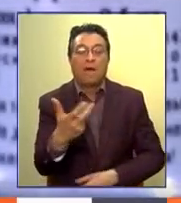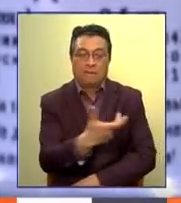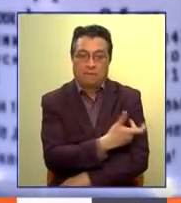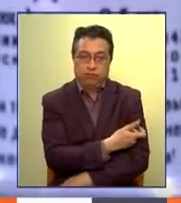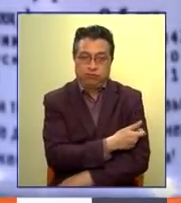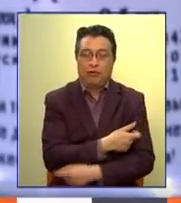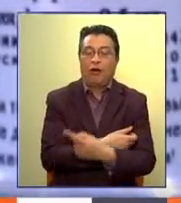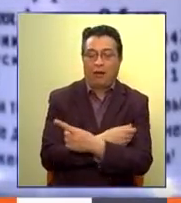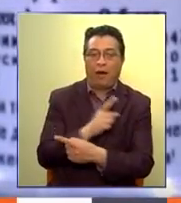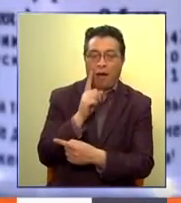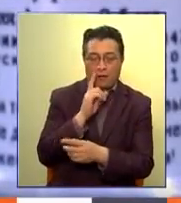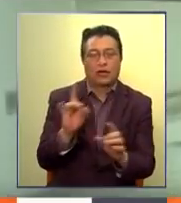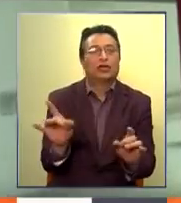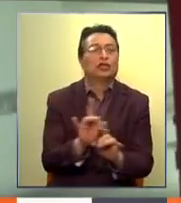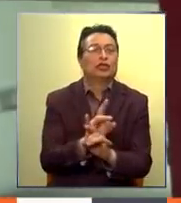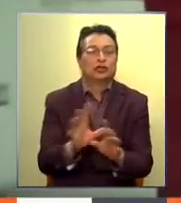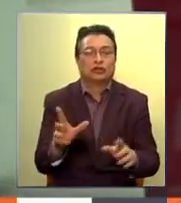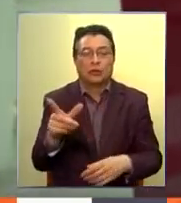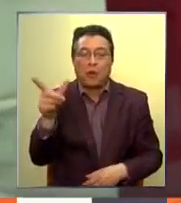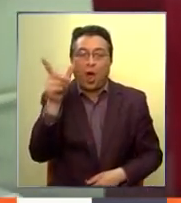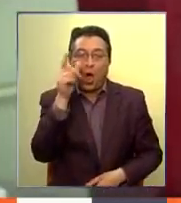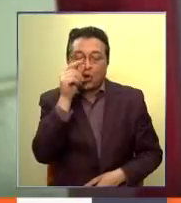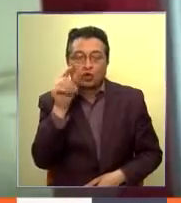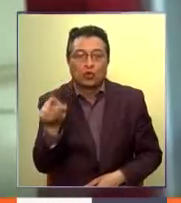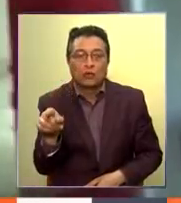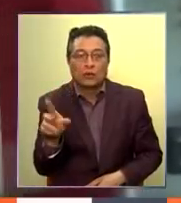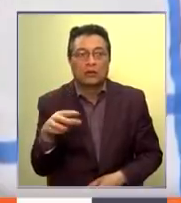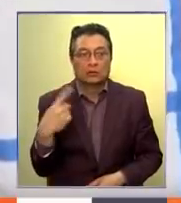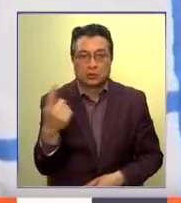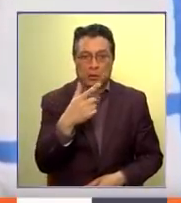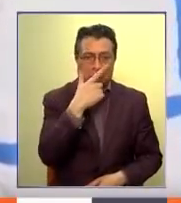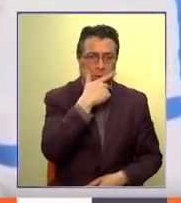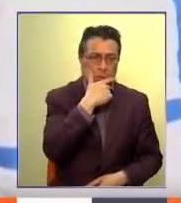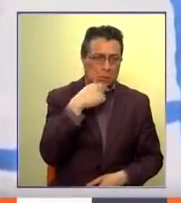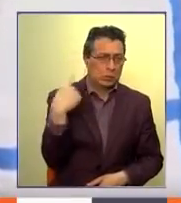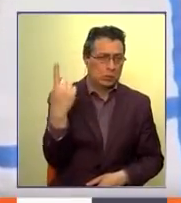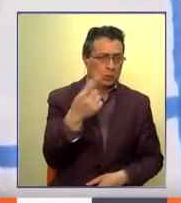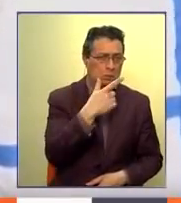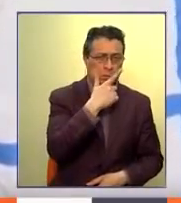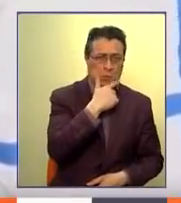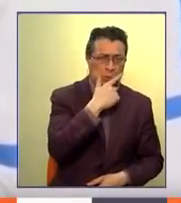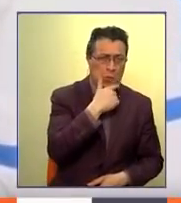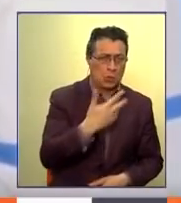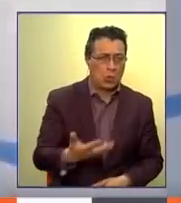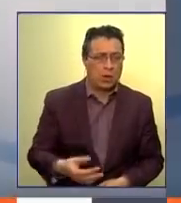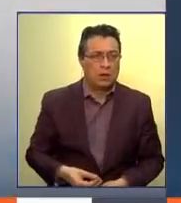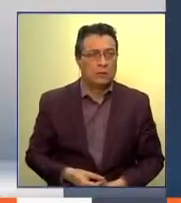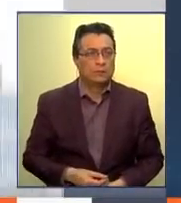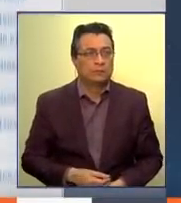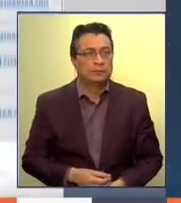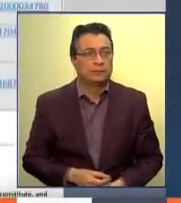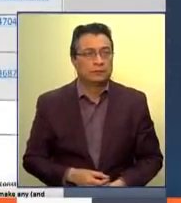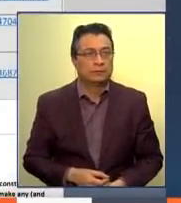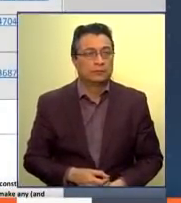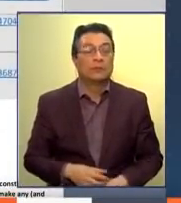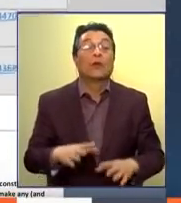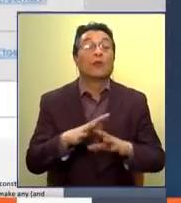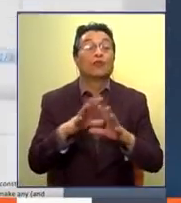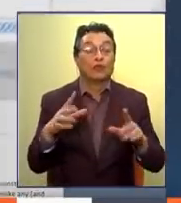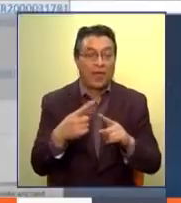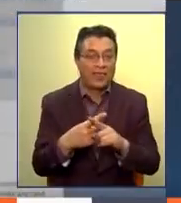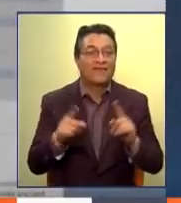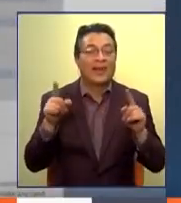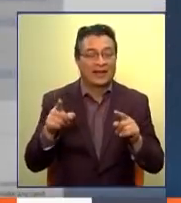V estaría disponible en octubre, generando escepticismo entre los expertos. La gran diferencia es que las